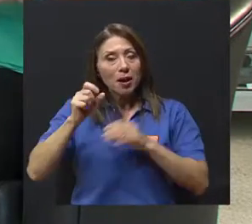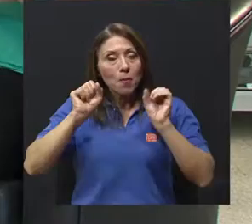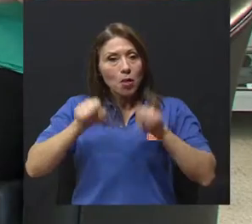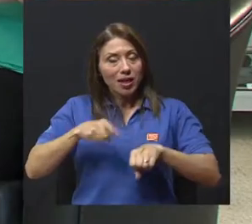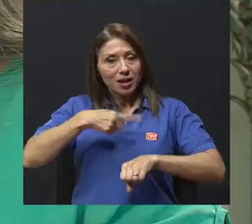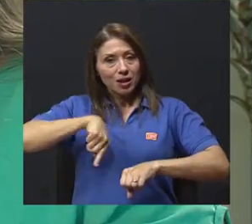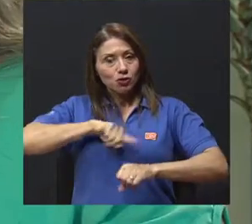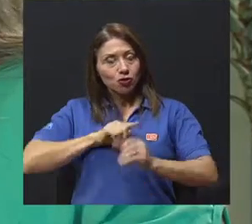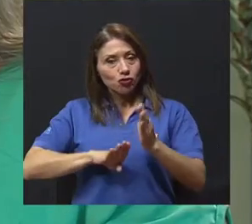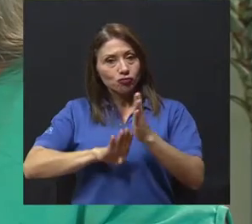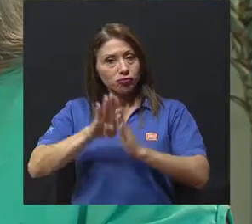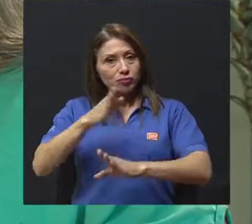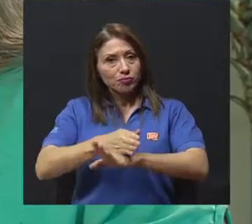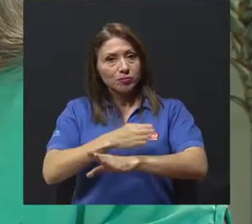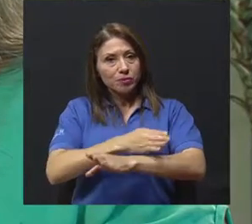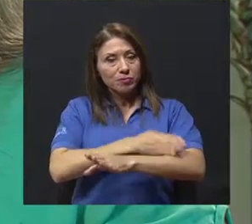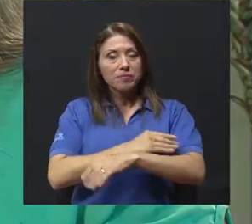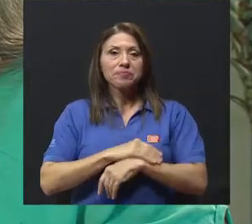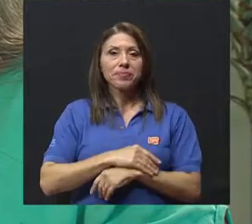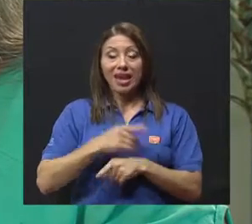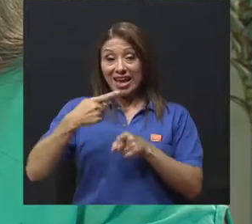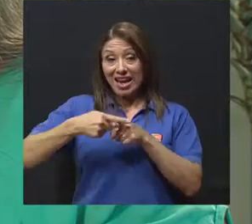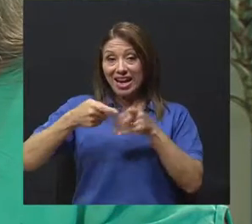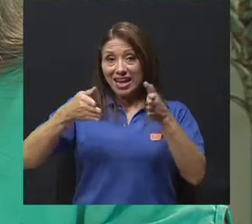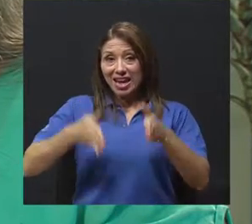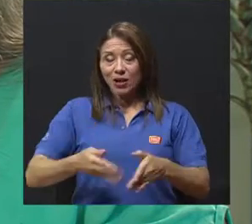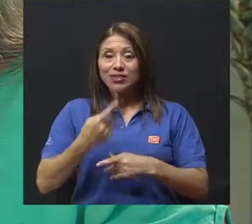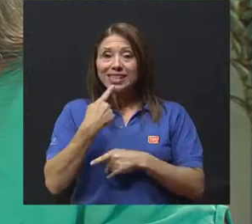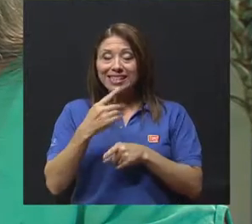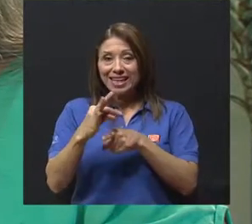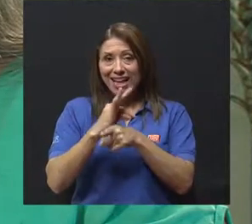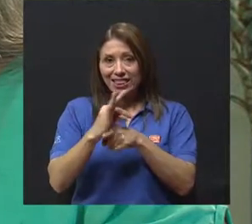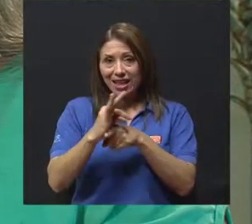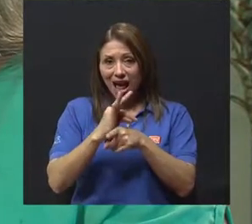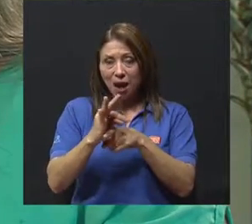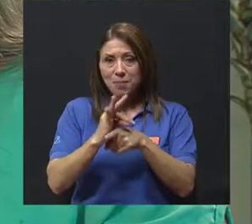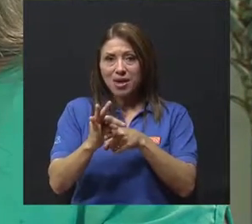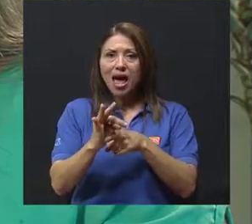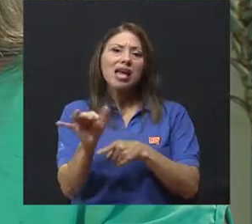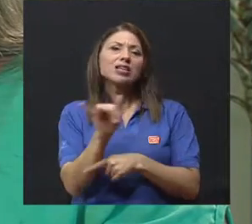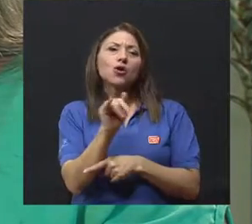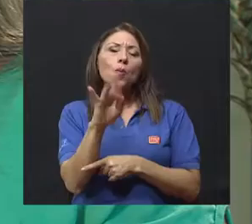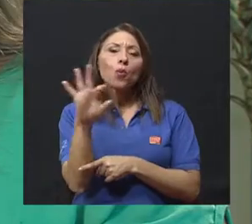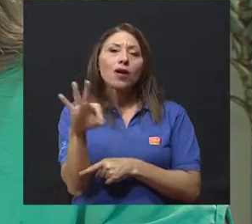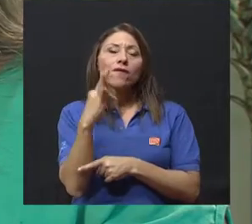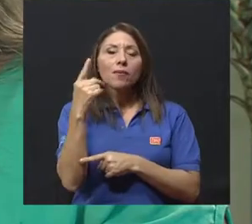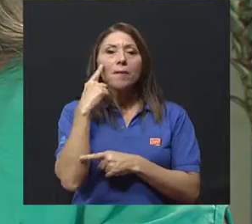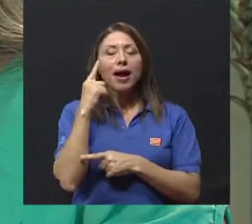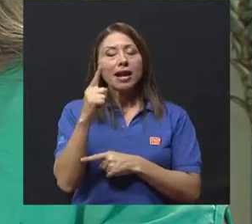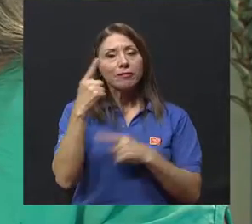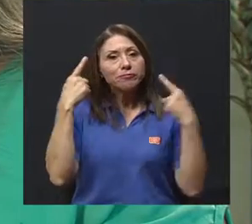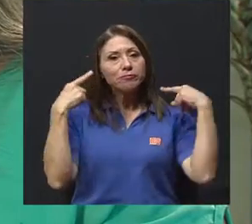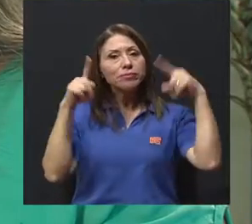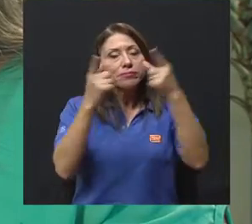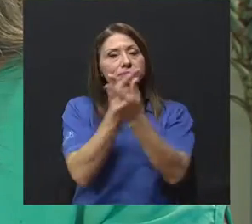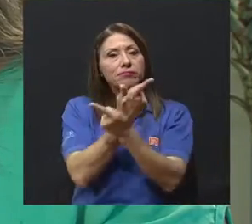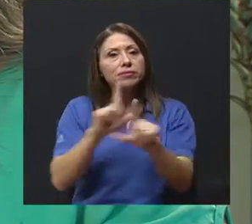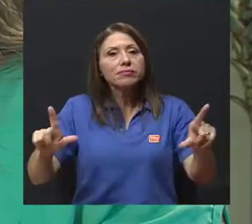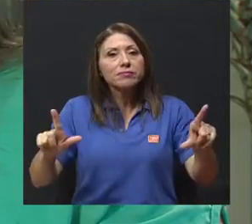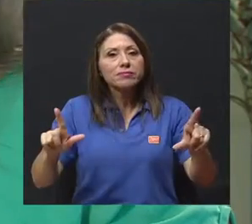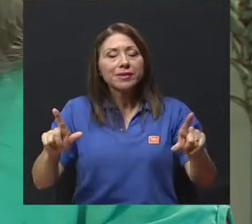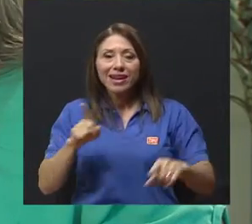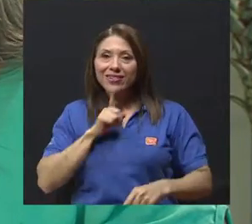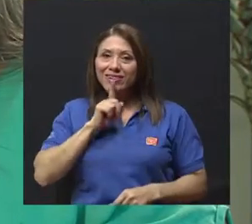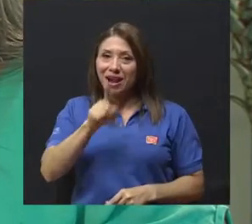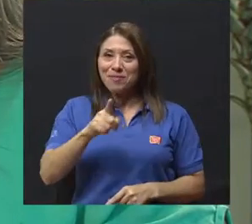hacer crecer los griegos plantean que la terapia es como un medio para buscar la libertad y